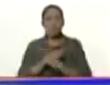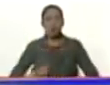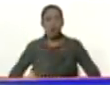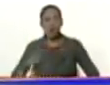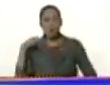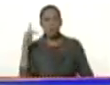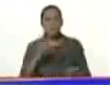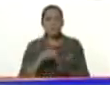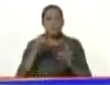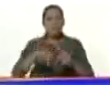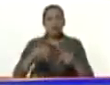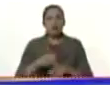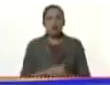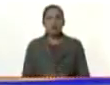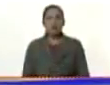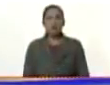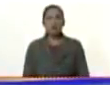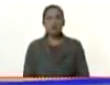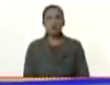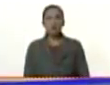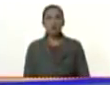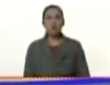Remigio Ceballos,